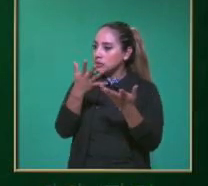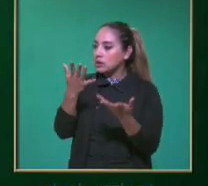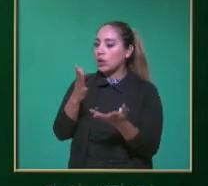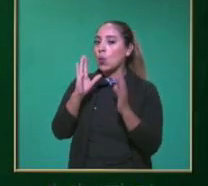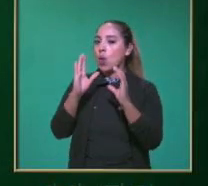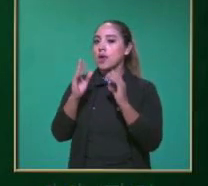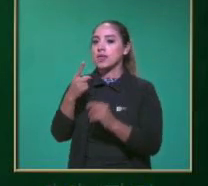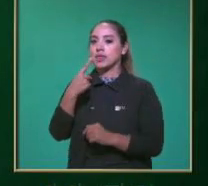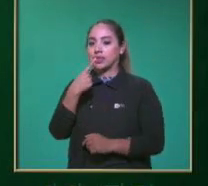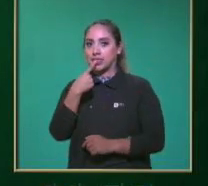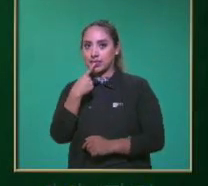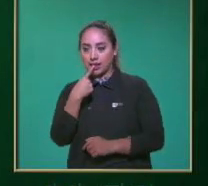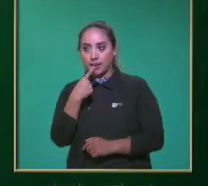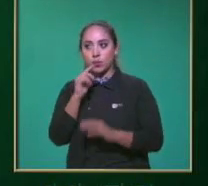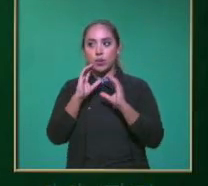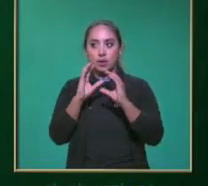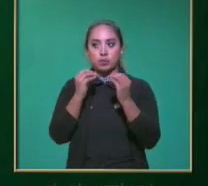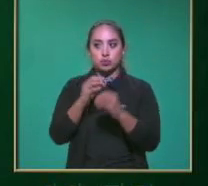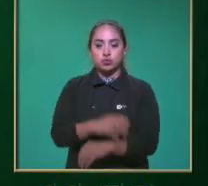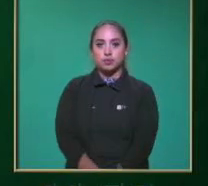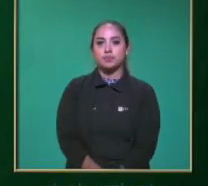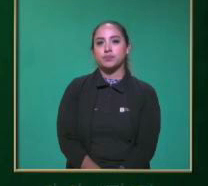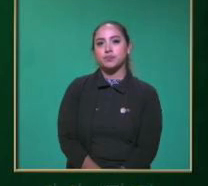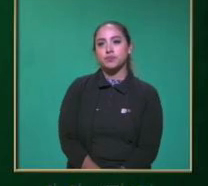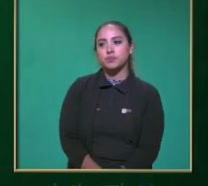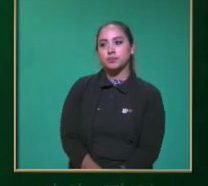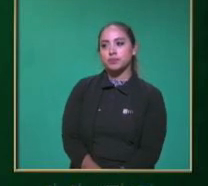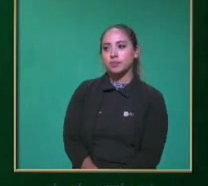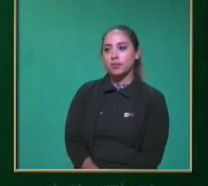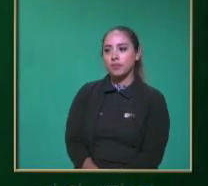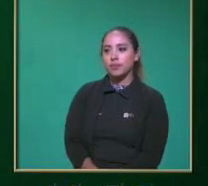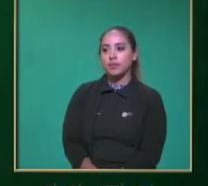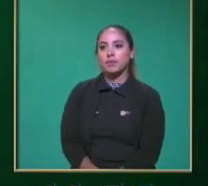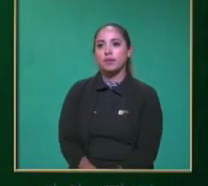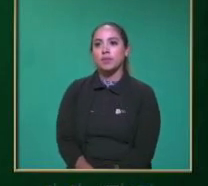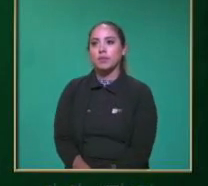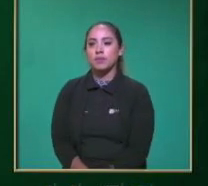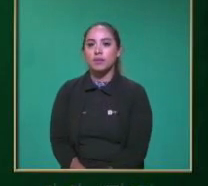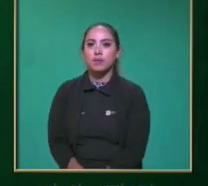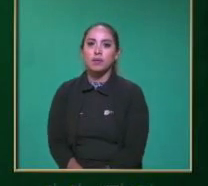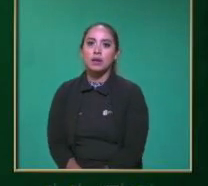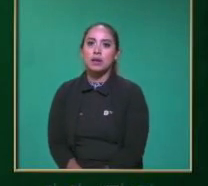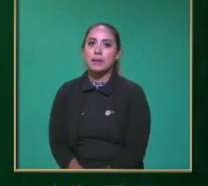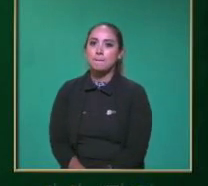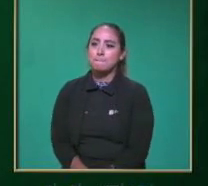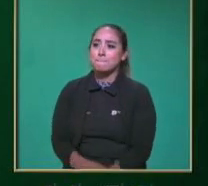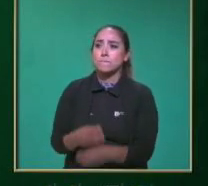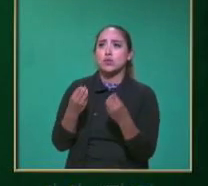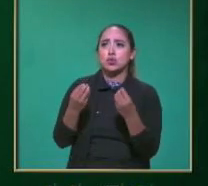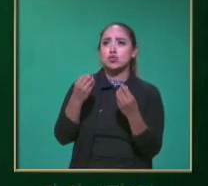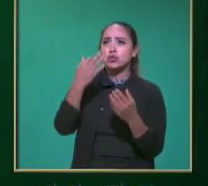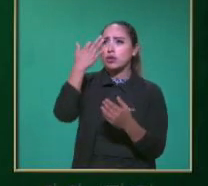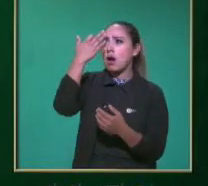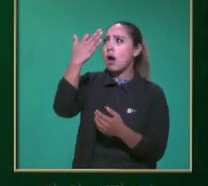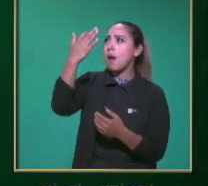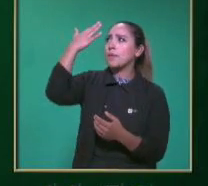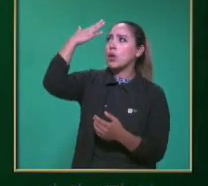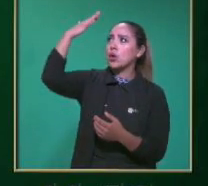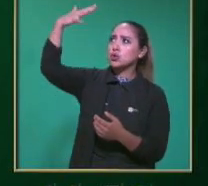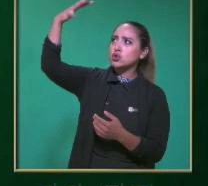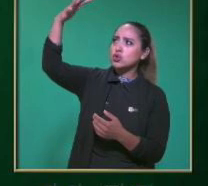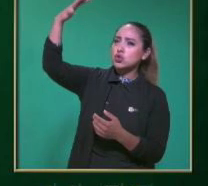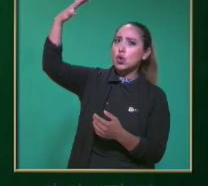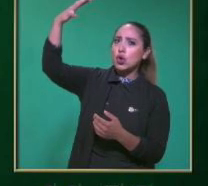del gusto. Así es. Y luego dice, exponernos mucho tiempo al sol. ¿Eso es correcto